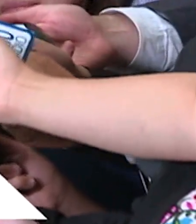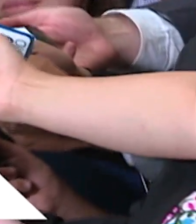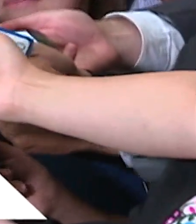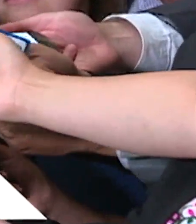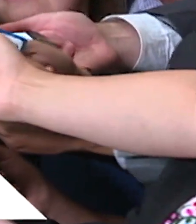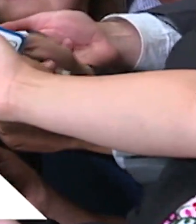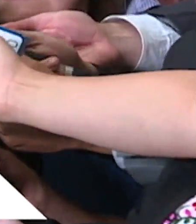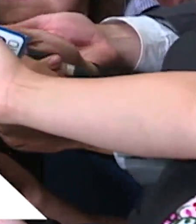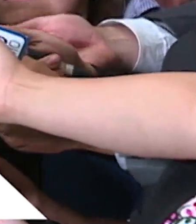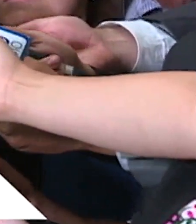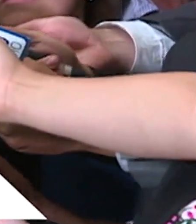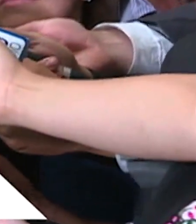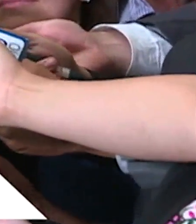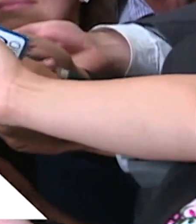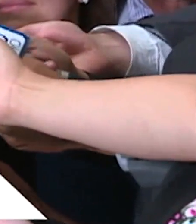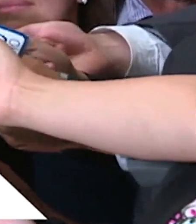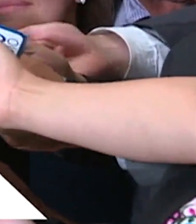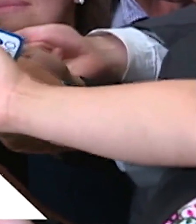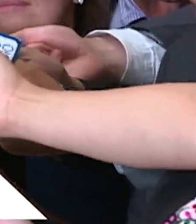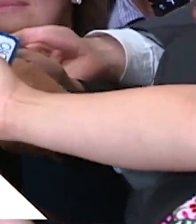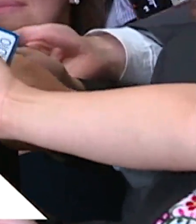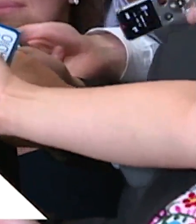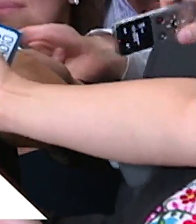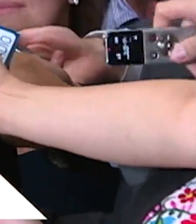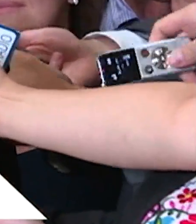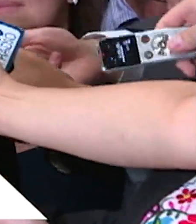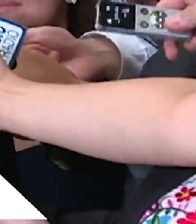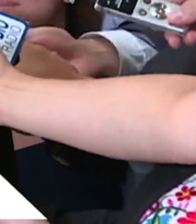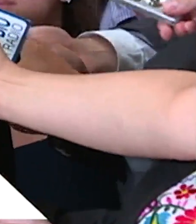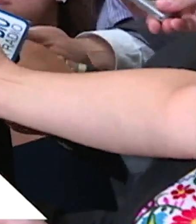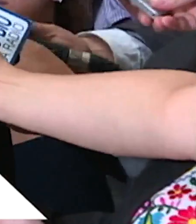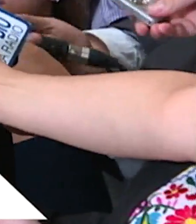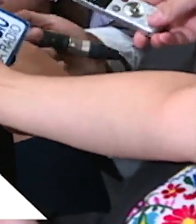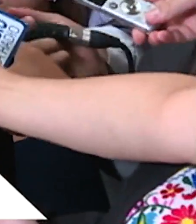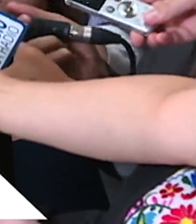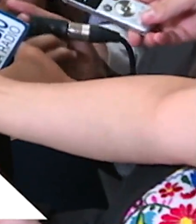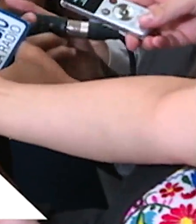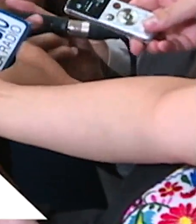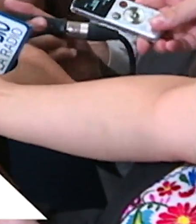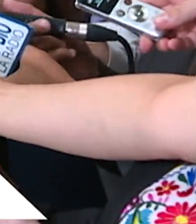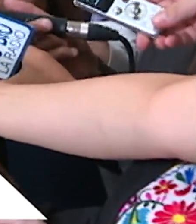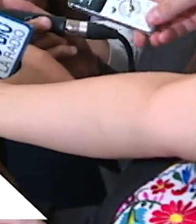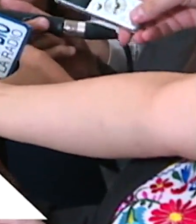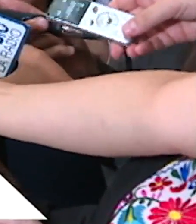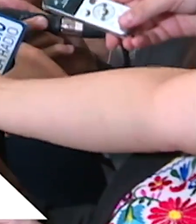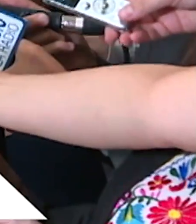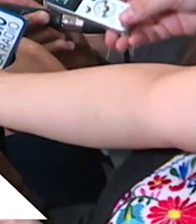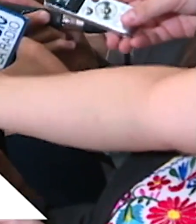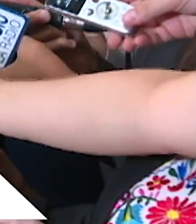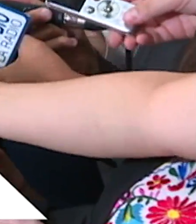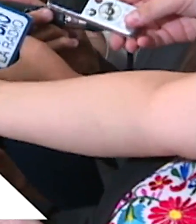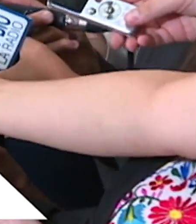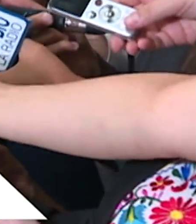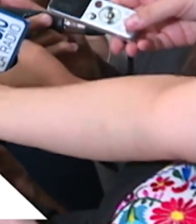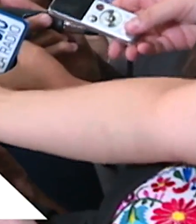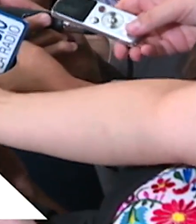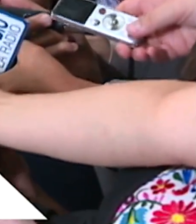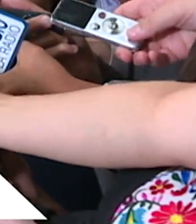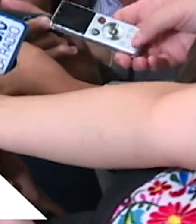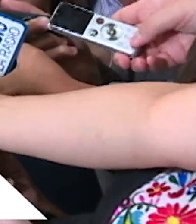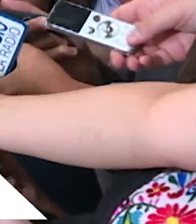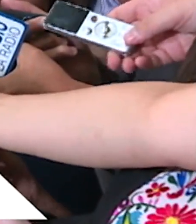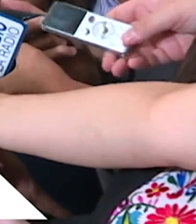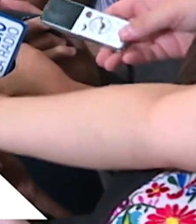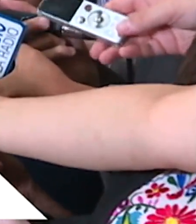diputados eh inserta en las en sus facultades de fiscalización y creo que es es una buena oportunidad